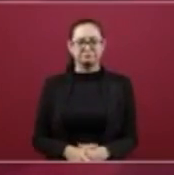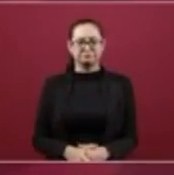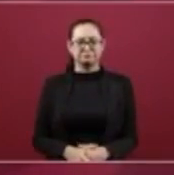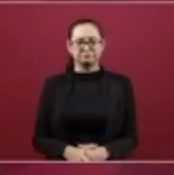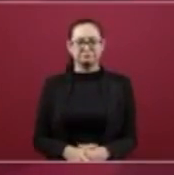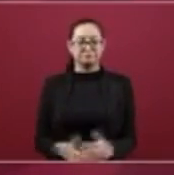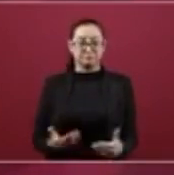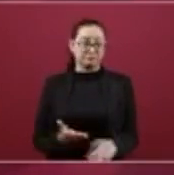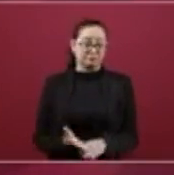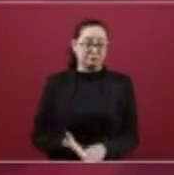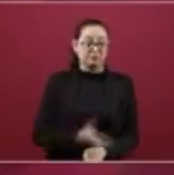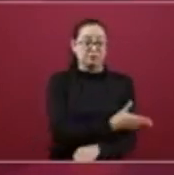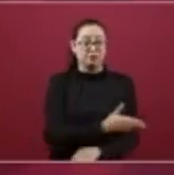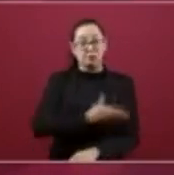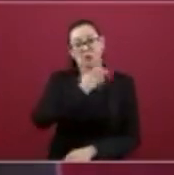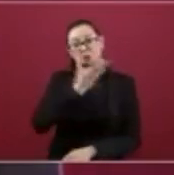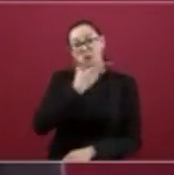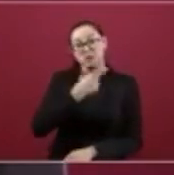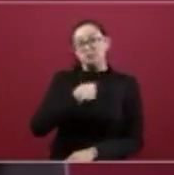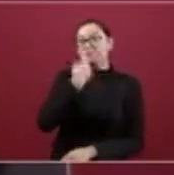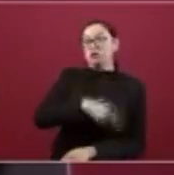como era antes,